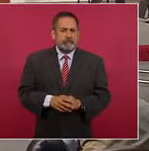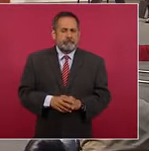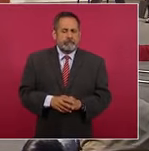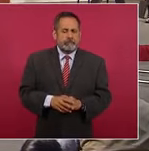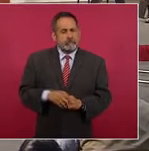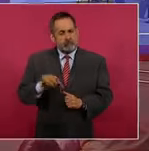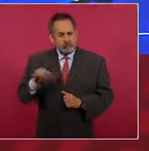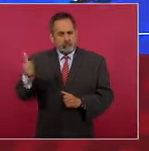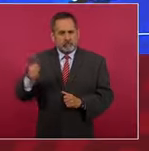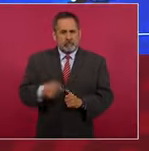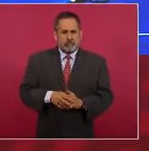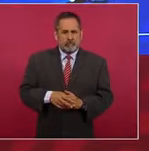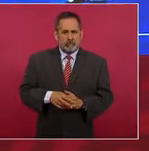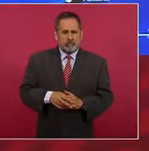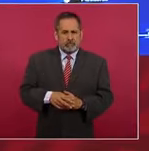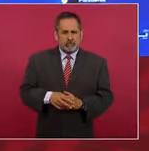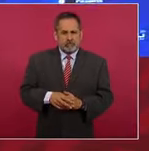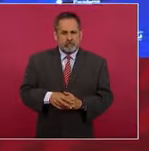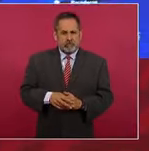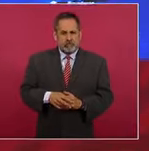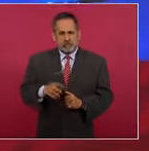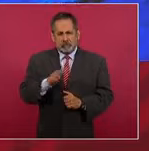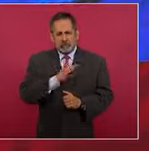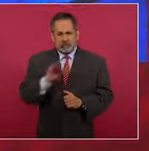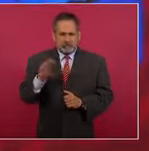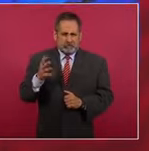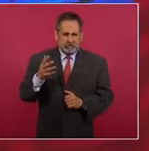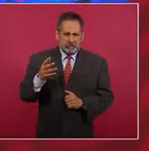Este otro, 200, también más.